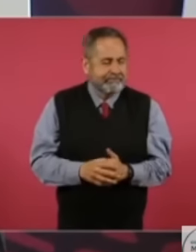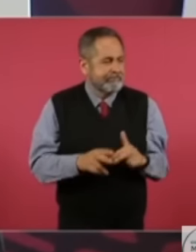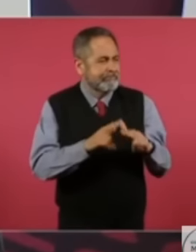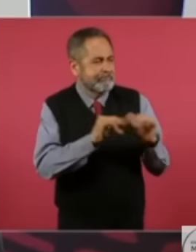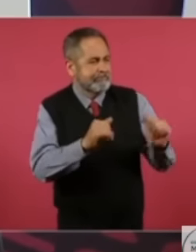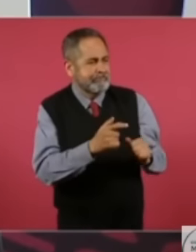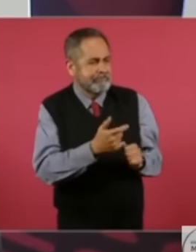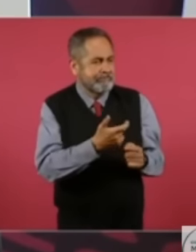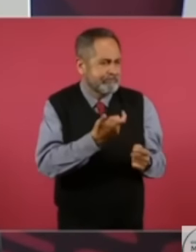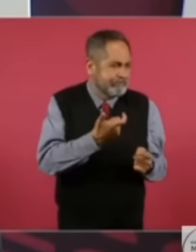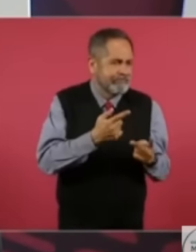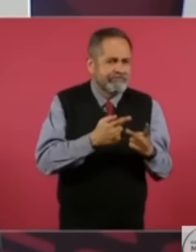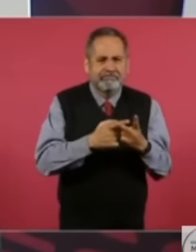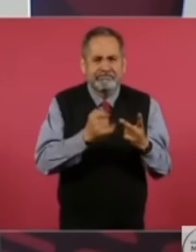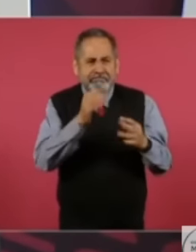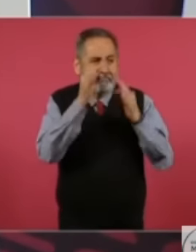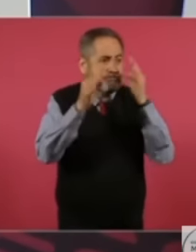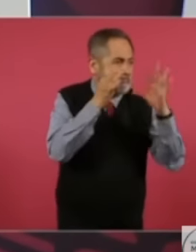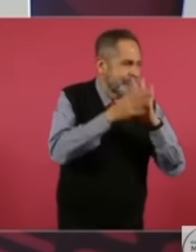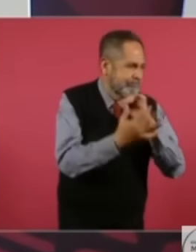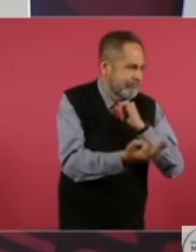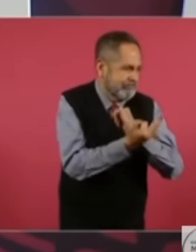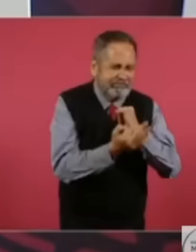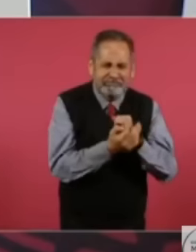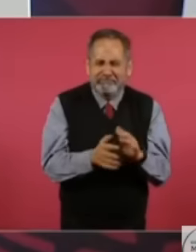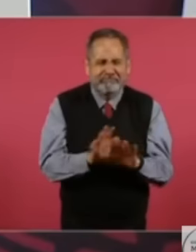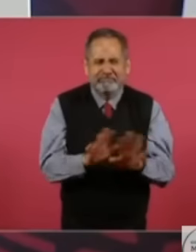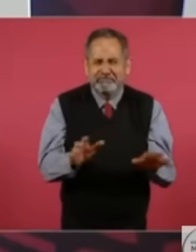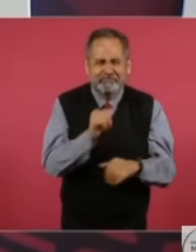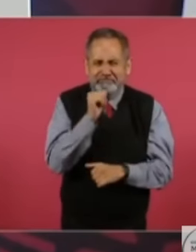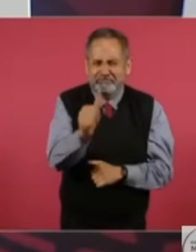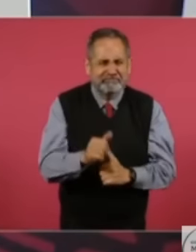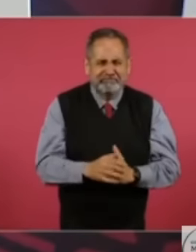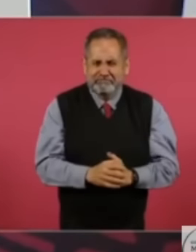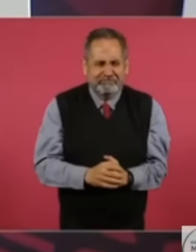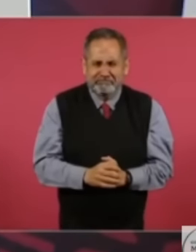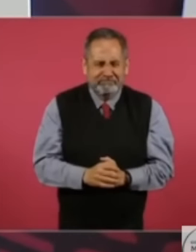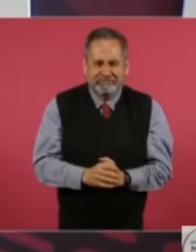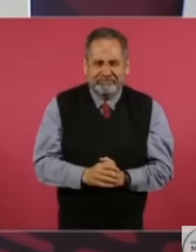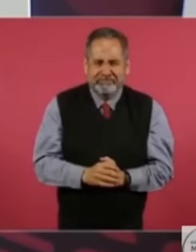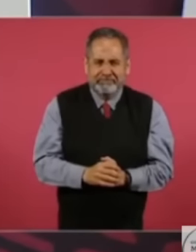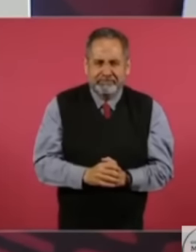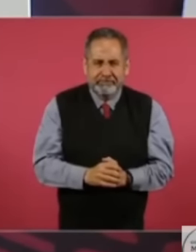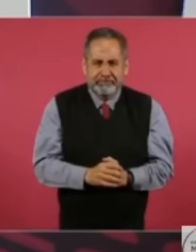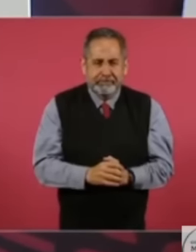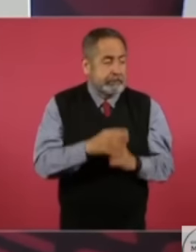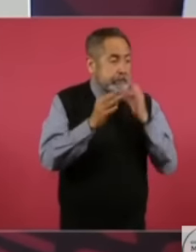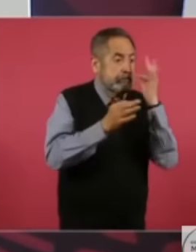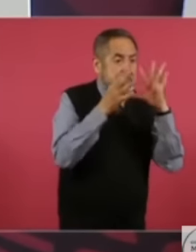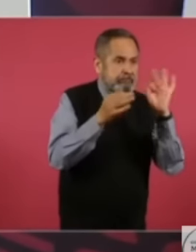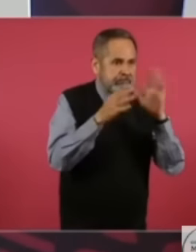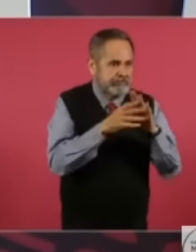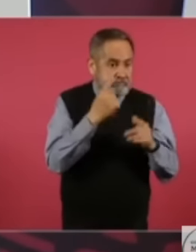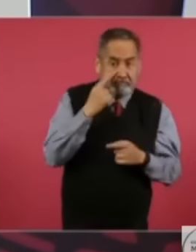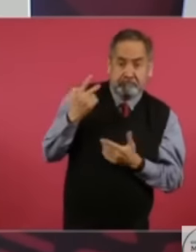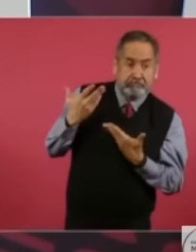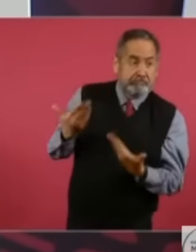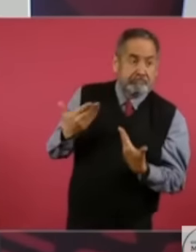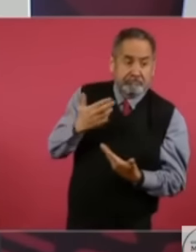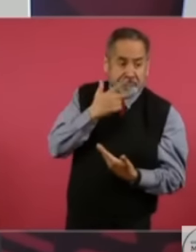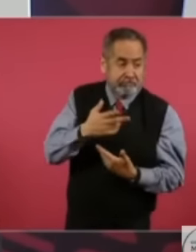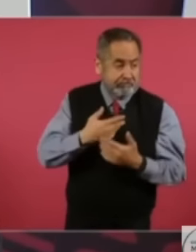pasó con el presidente de México. Sabemos que Reina va y ataca al presidente y sobre todo también a todo